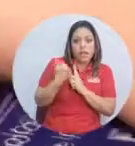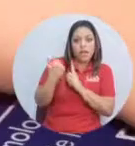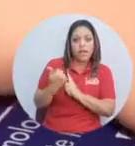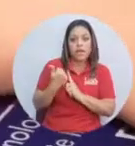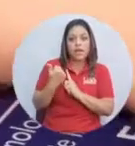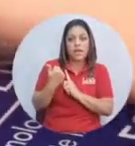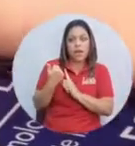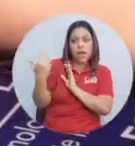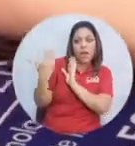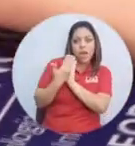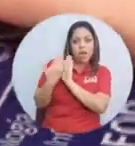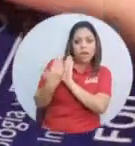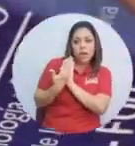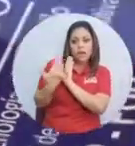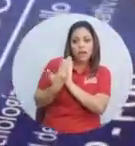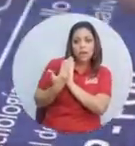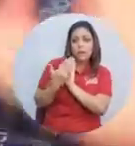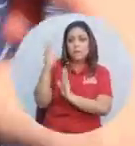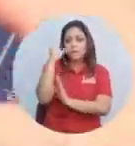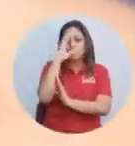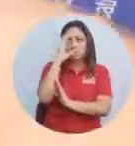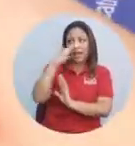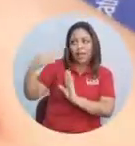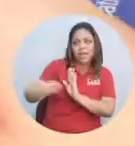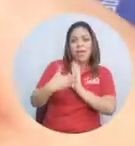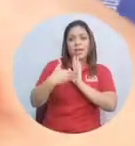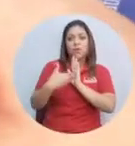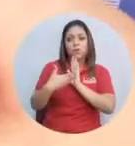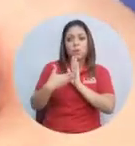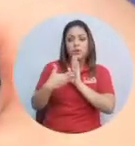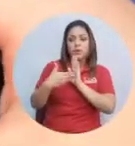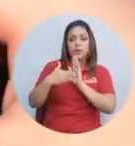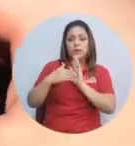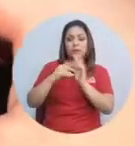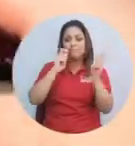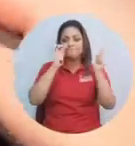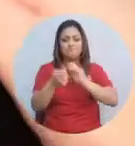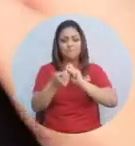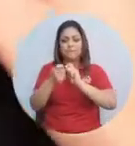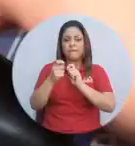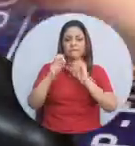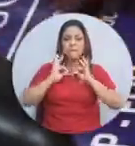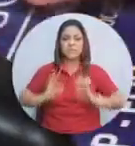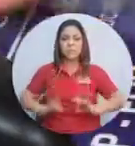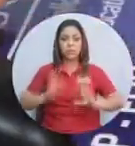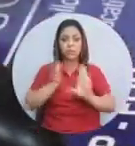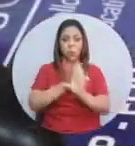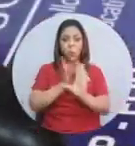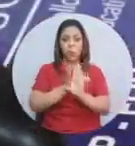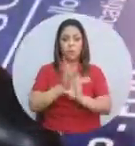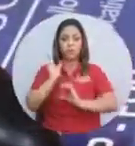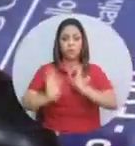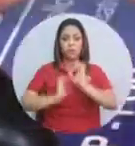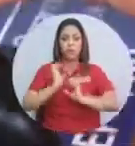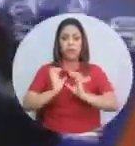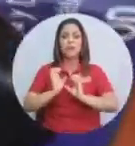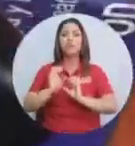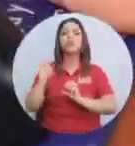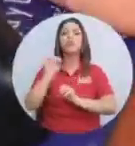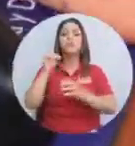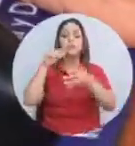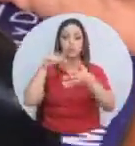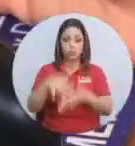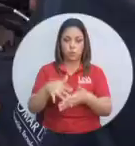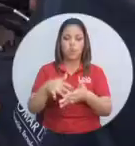de daño físico, psicológico, mental, gestual o modal, entre compañeros y compañeras que estudian, indistintamente de